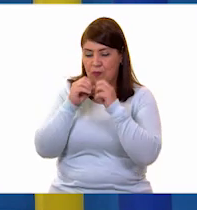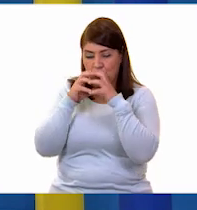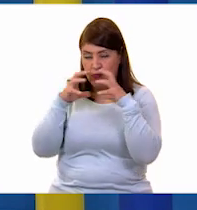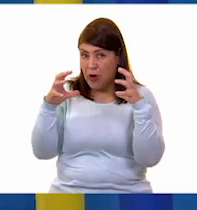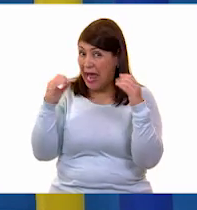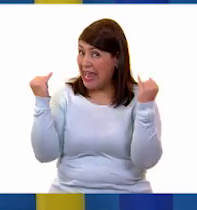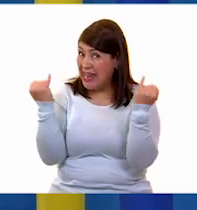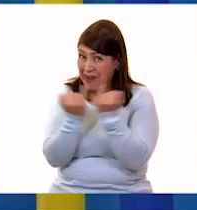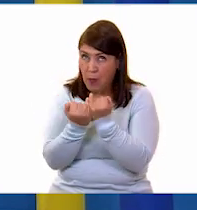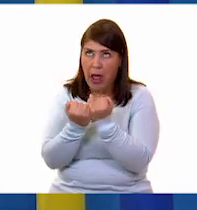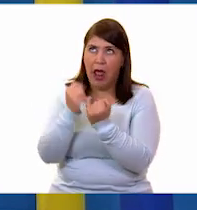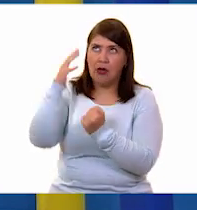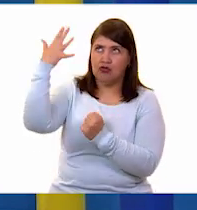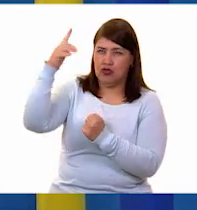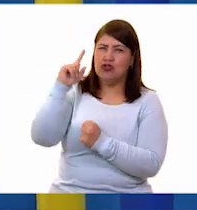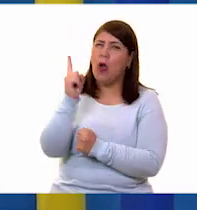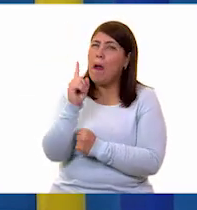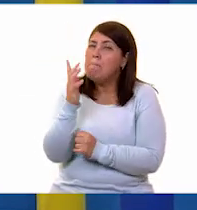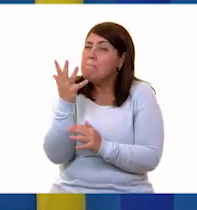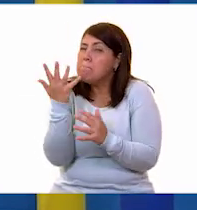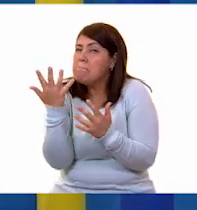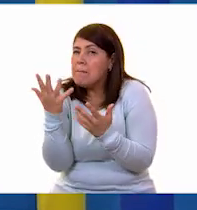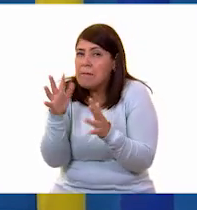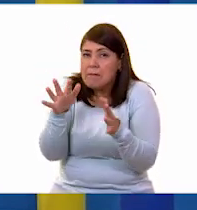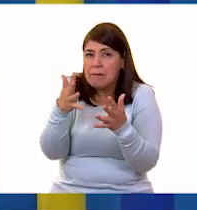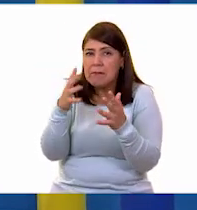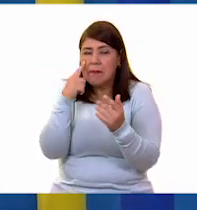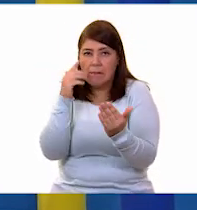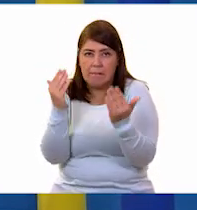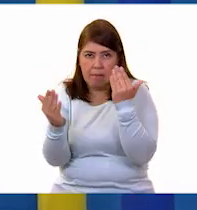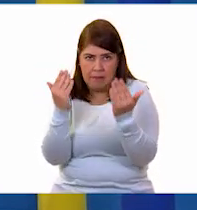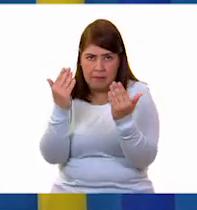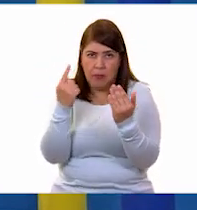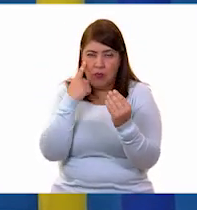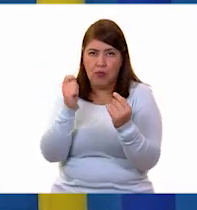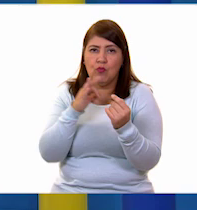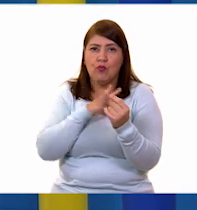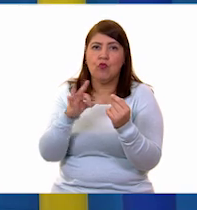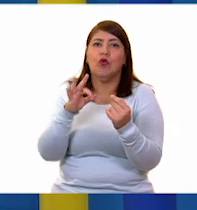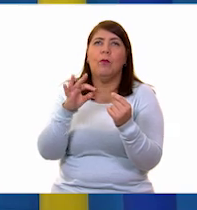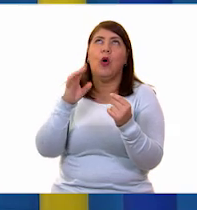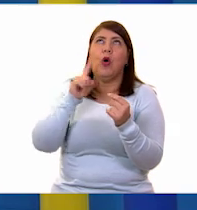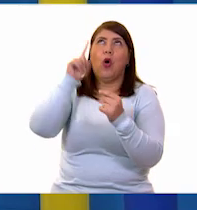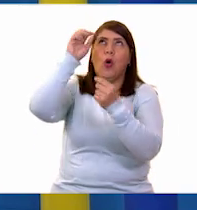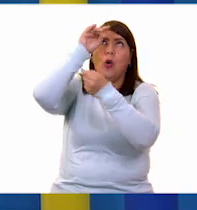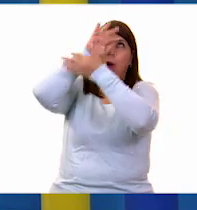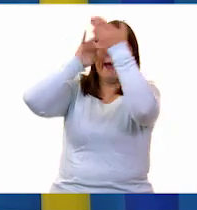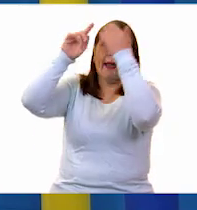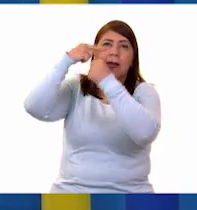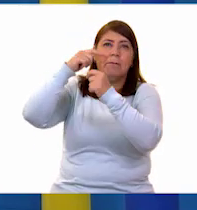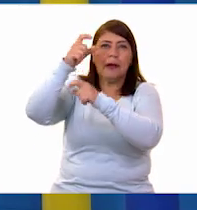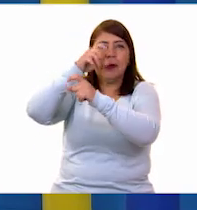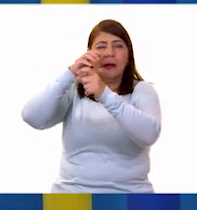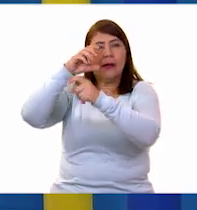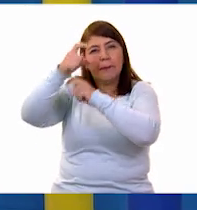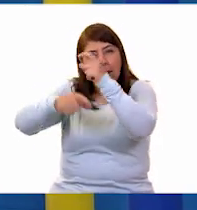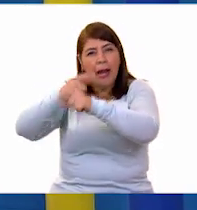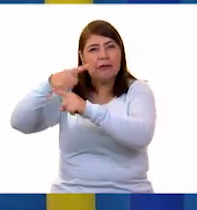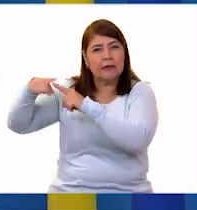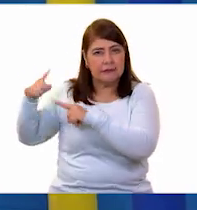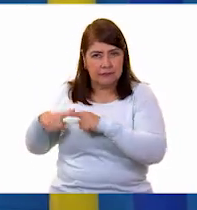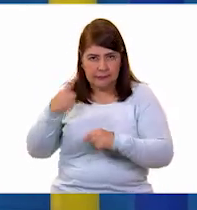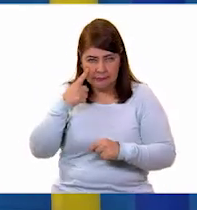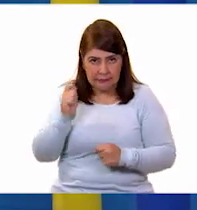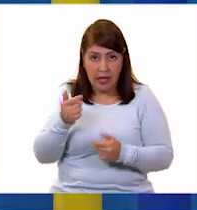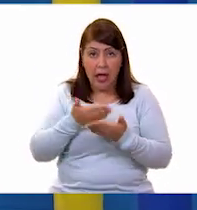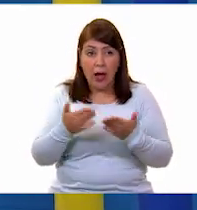del Sol, sí es un aproximado en comparación con los tamaños de los cuerpos celestes. Ahora, María, ¿qué